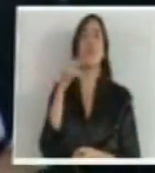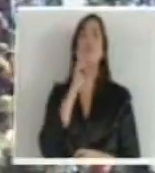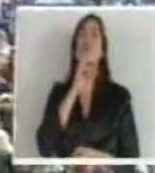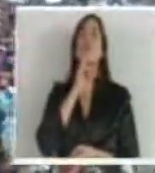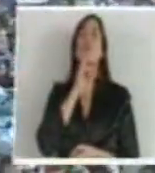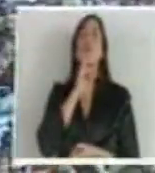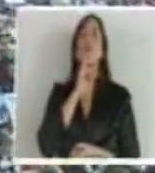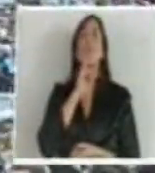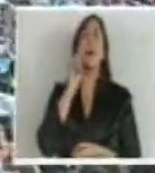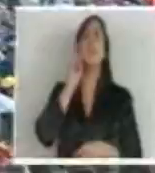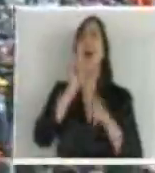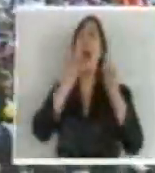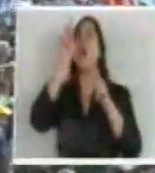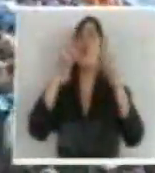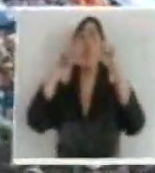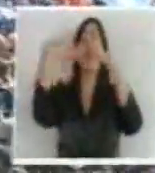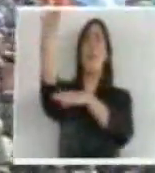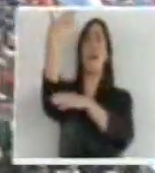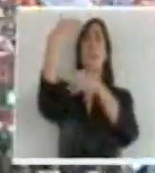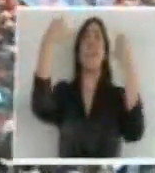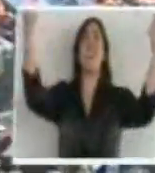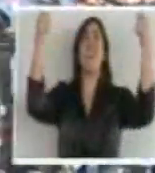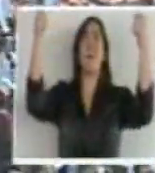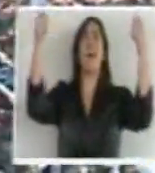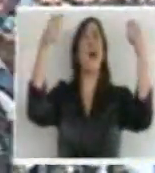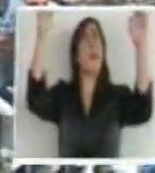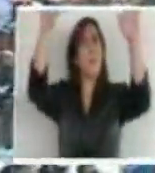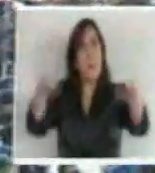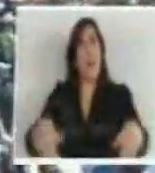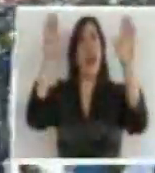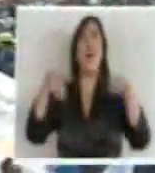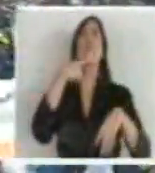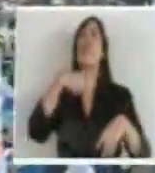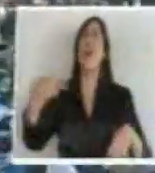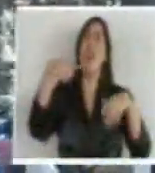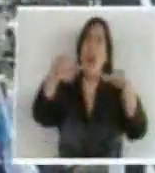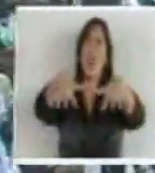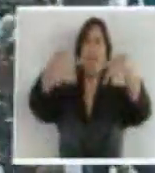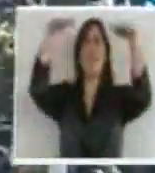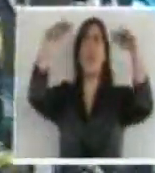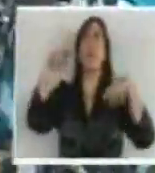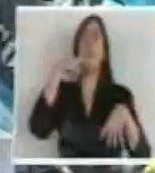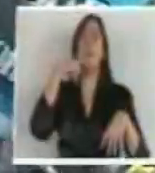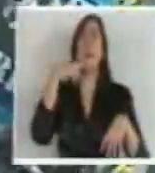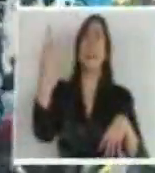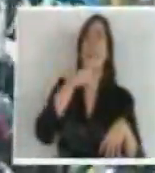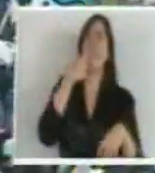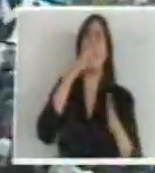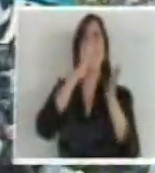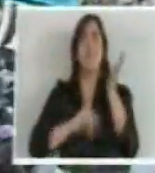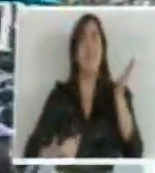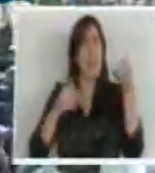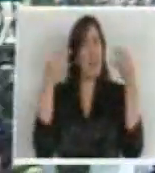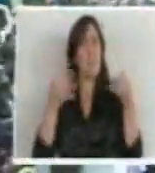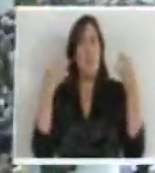Aquellas pancartas que no me dejan ver, aquella tribuna magnífica de los colores verde, celeste y blanco.